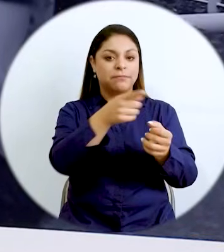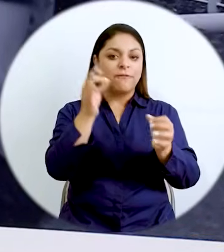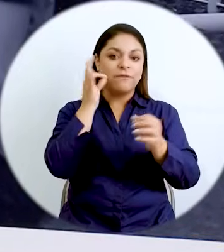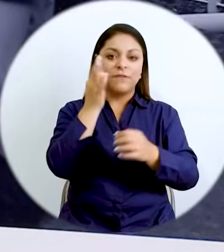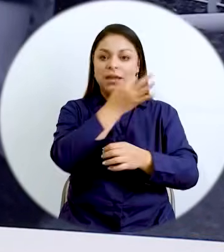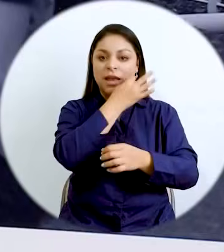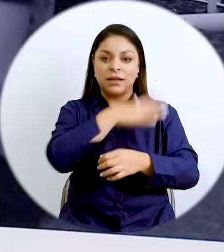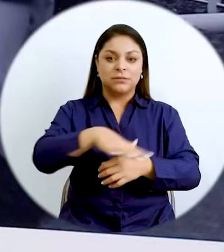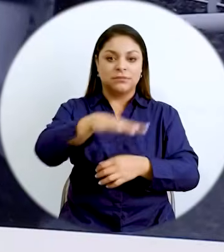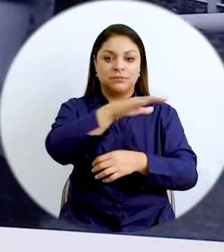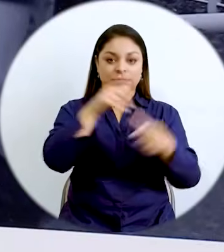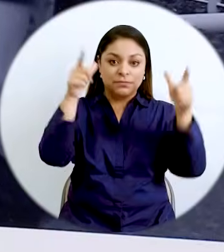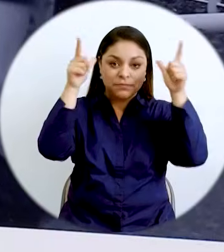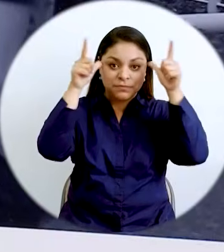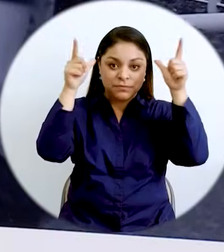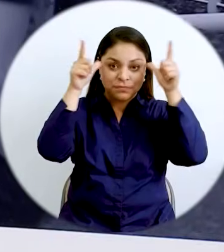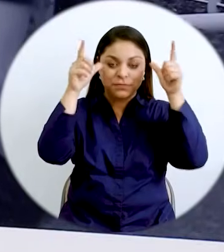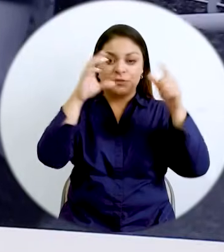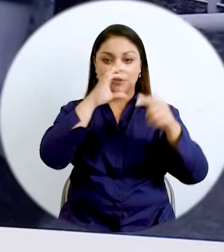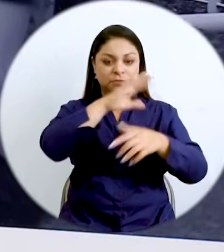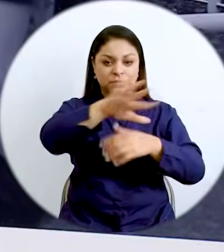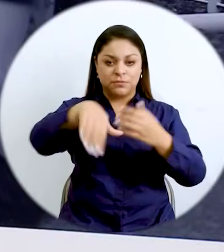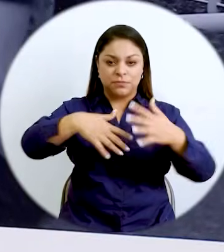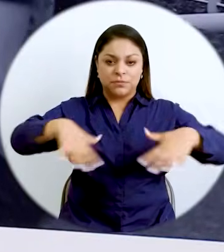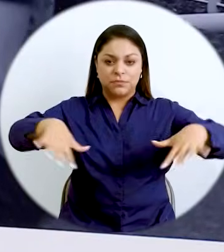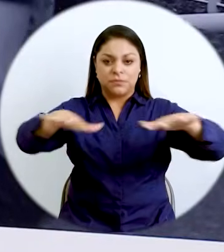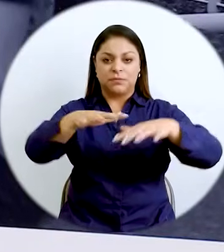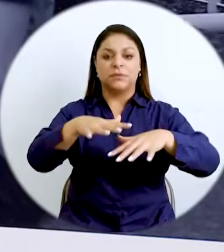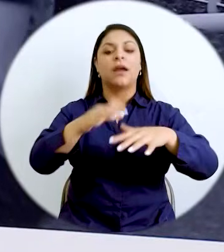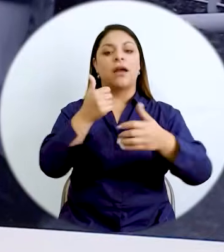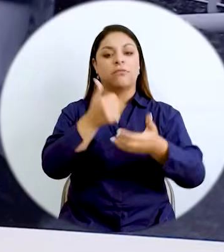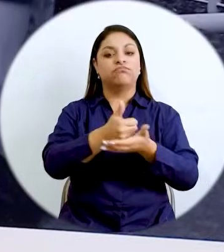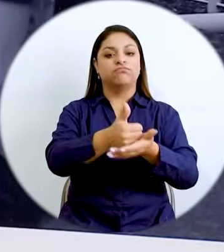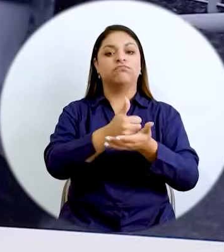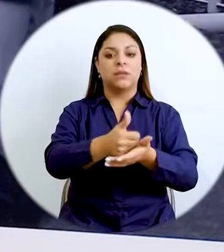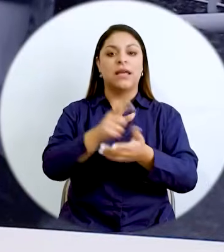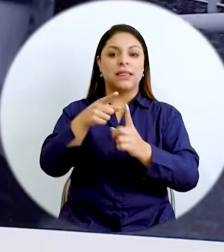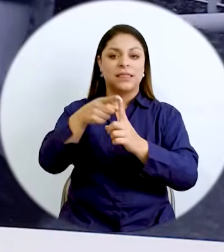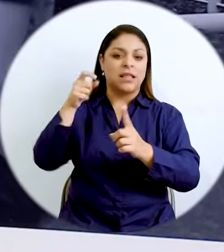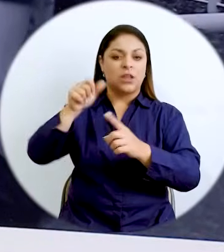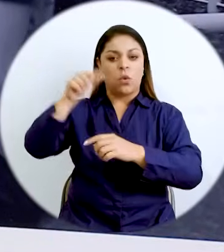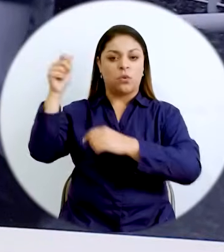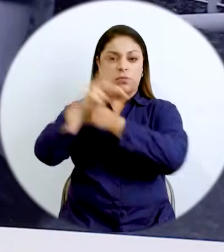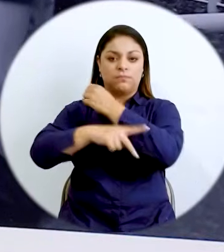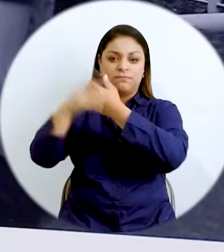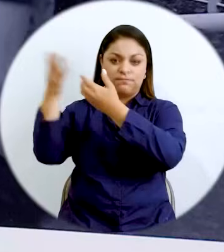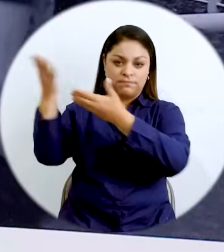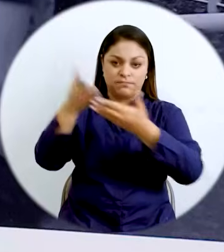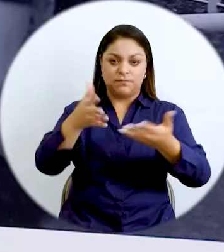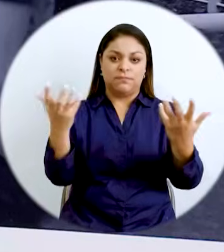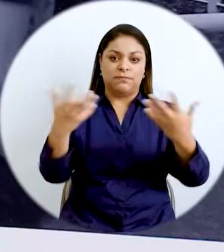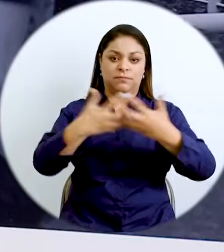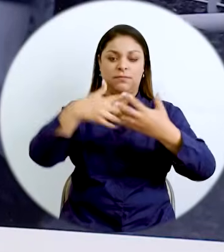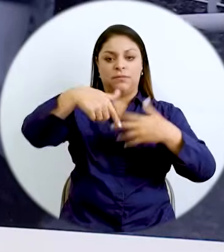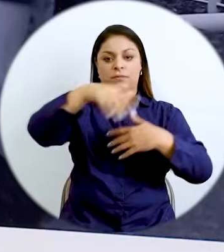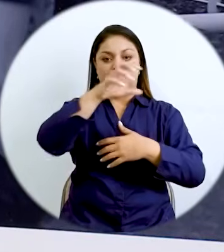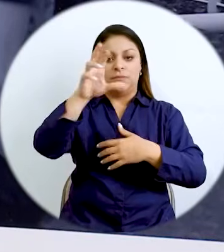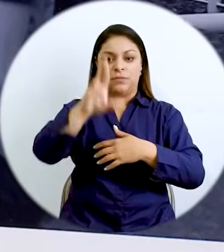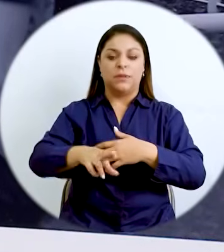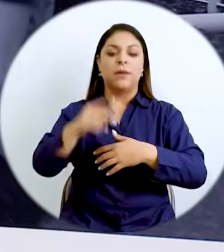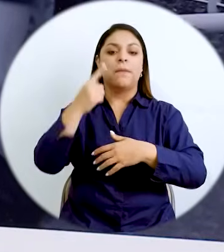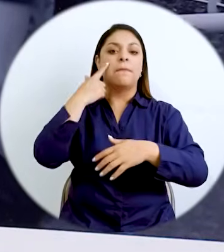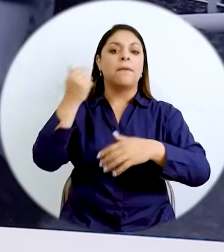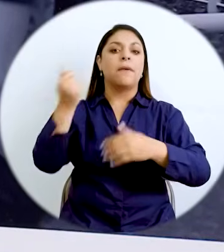porcinas que es desarrollado por la Universidad de Utrecht y adaptado en Costa Rica por el Centro Regional de Informática para la Producción